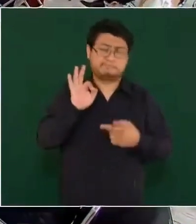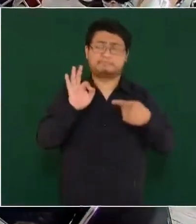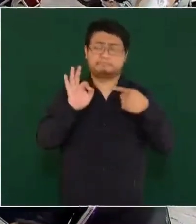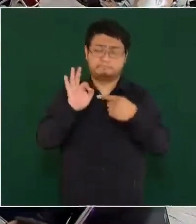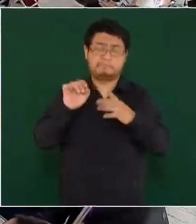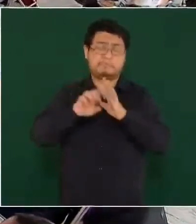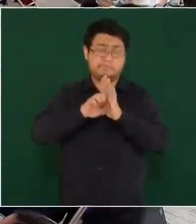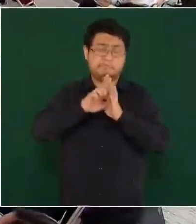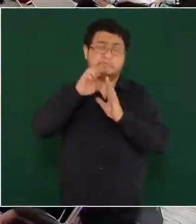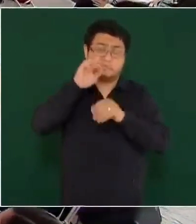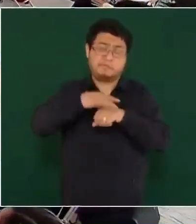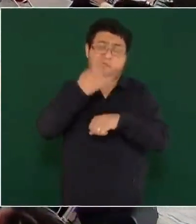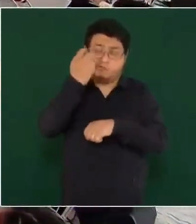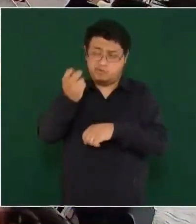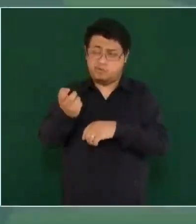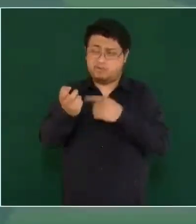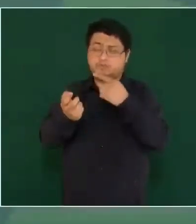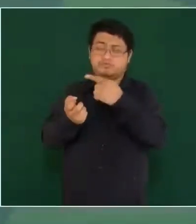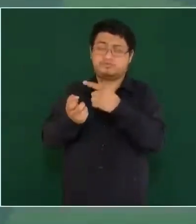Lomas